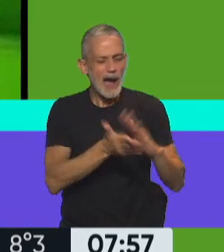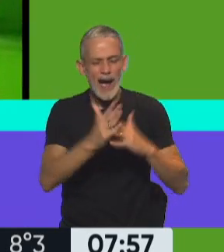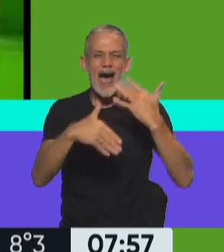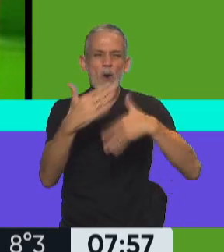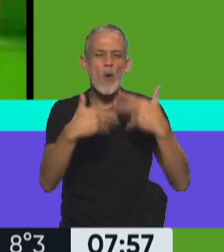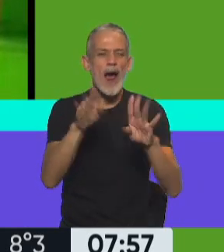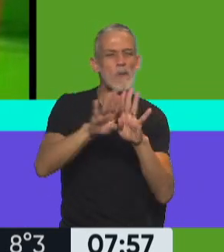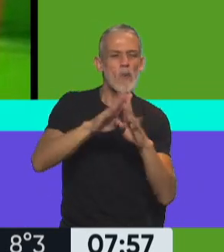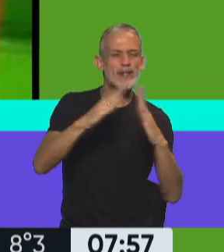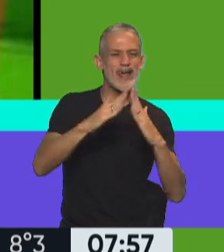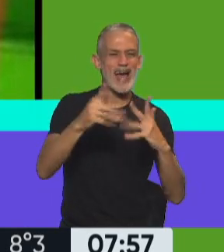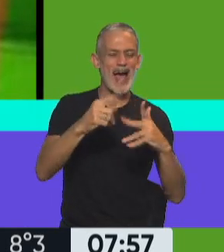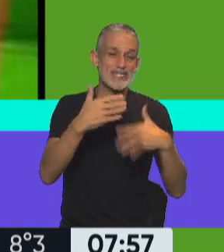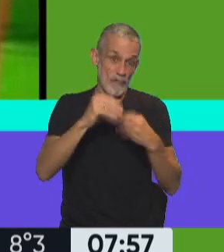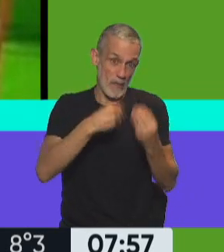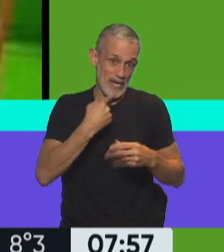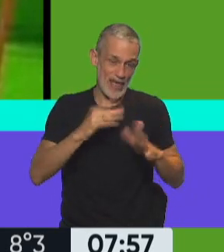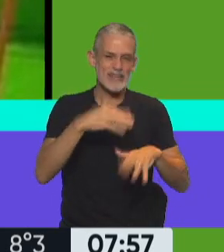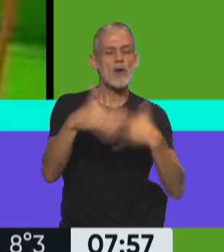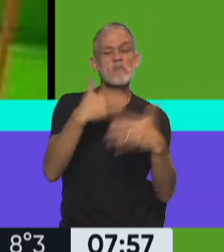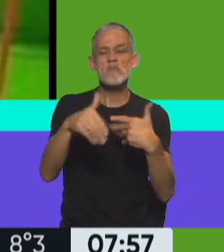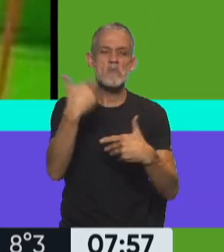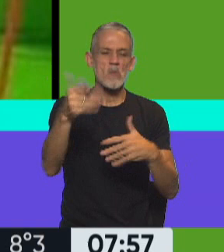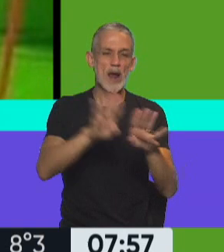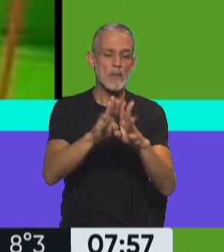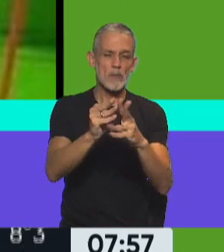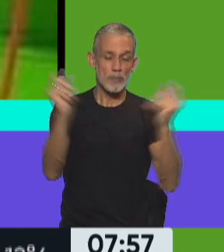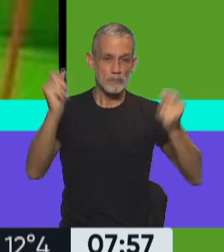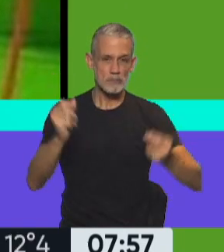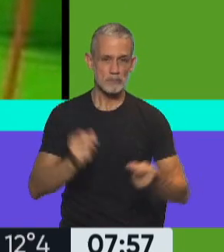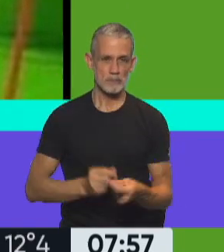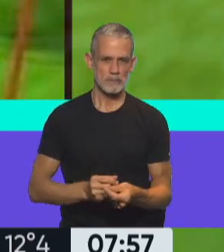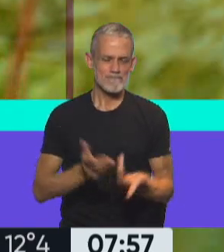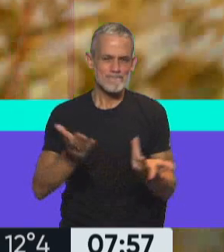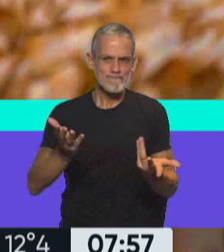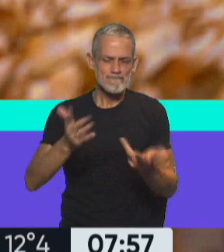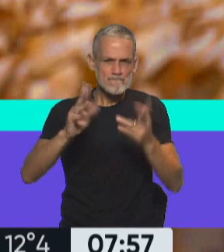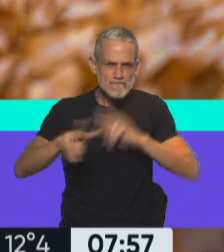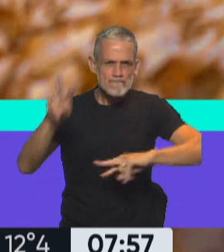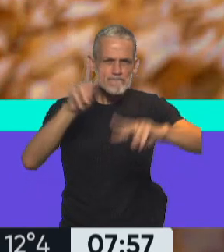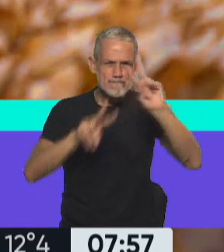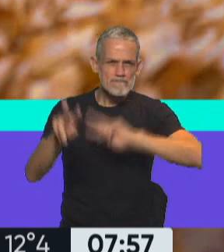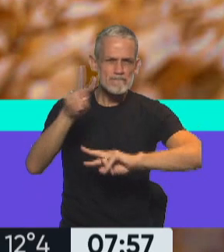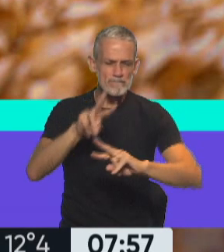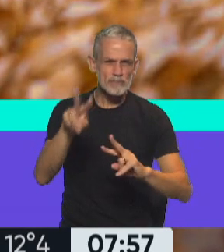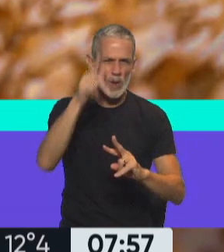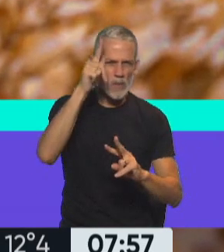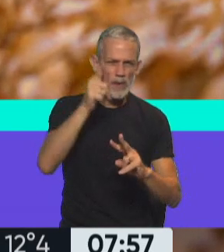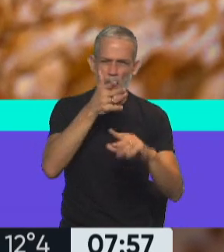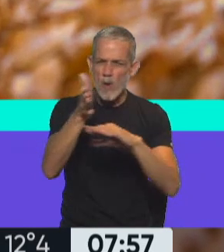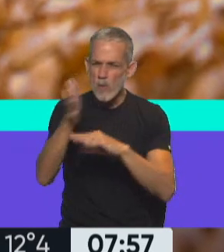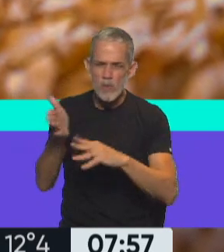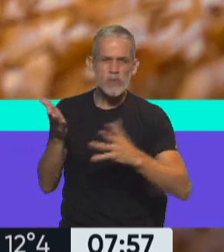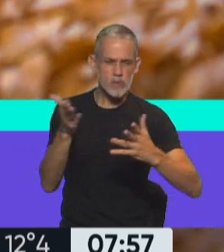la puerta de su casa, según dice la familia, y desapareció. Los operativos de rastrillajes y